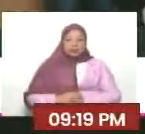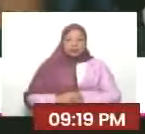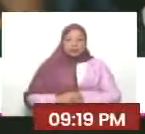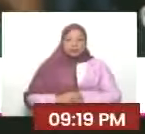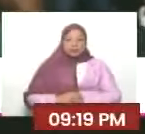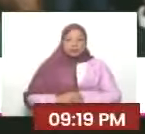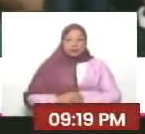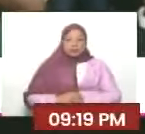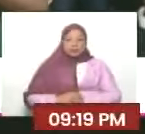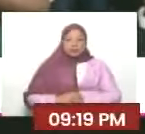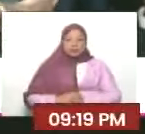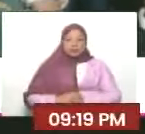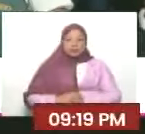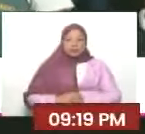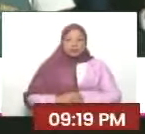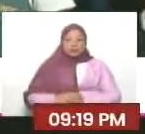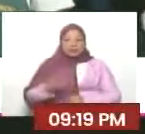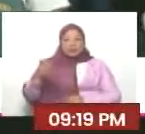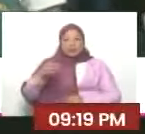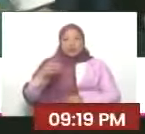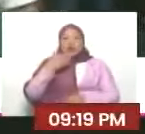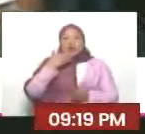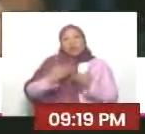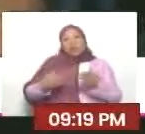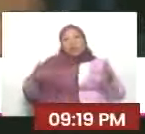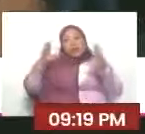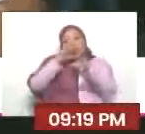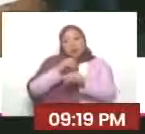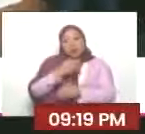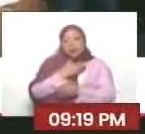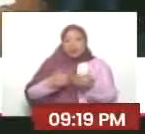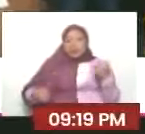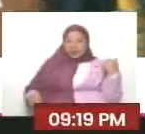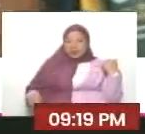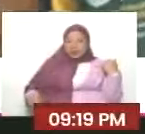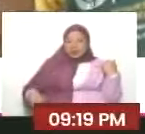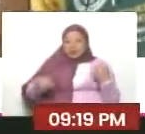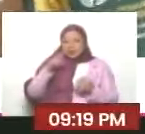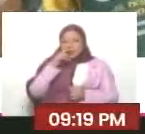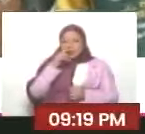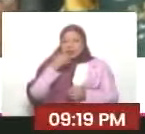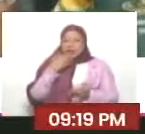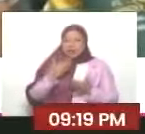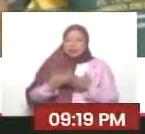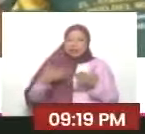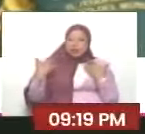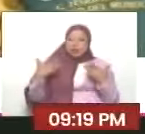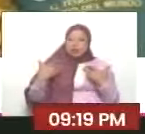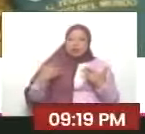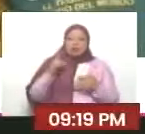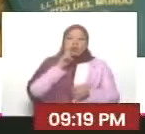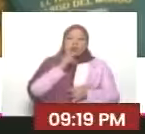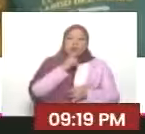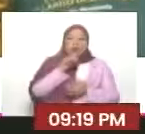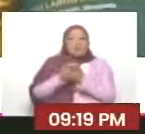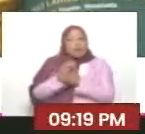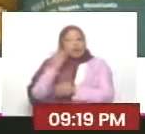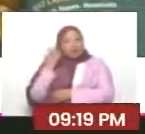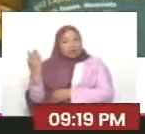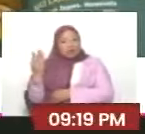Álvaro Delgado, el tequeño más grande del mundo. Buenas noches, presidente. Muchas gracias. Bueno, bastante contento. ¿Cómo se llaman tus